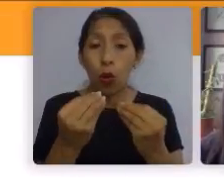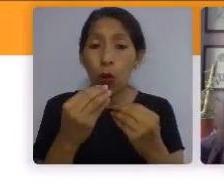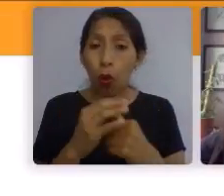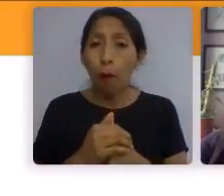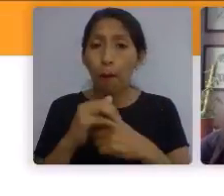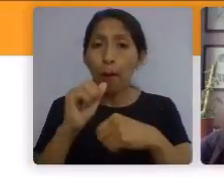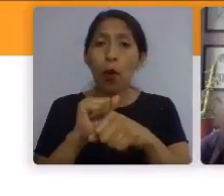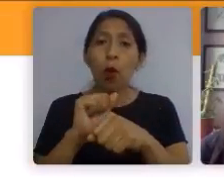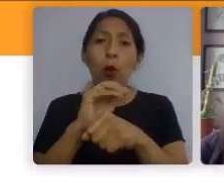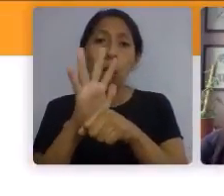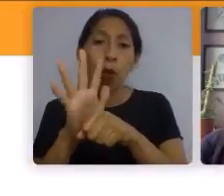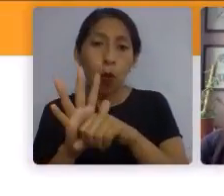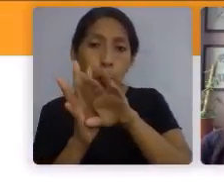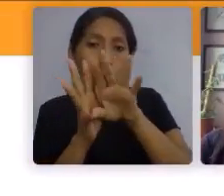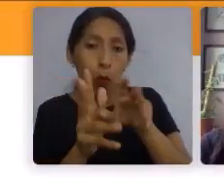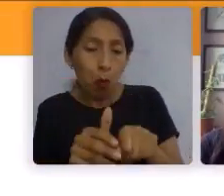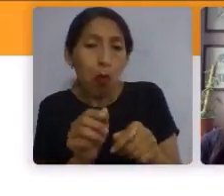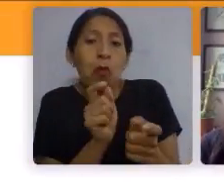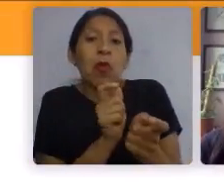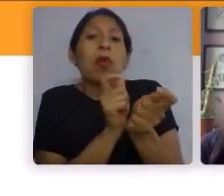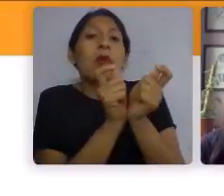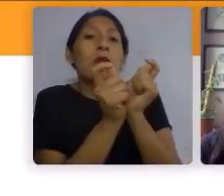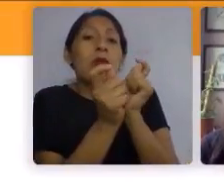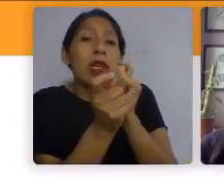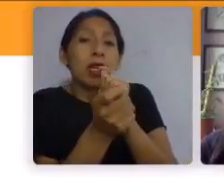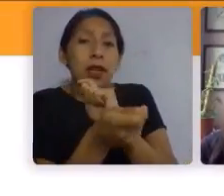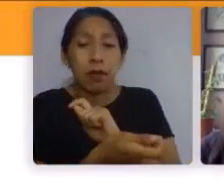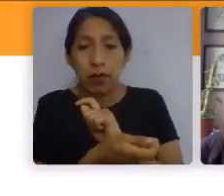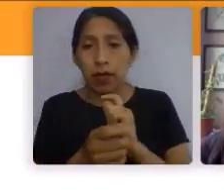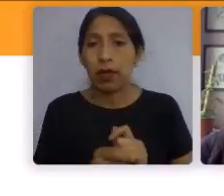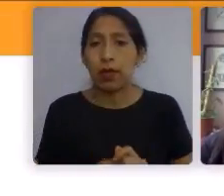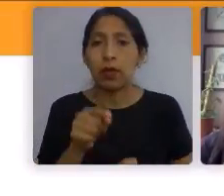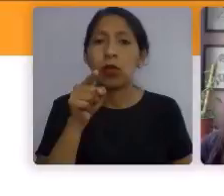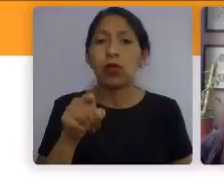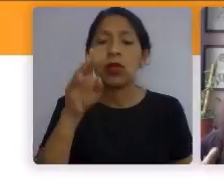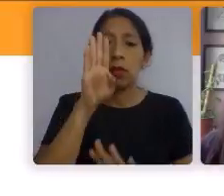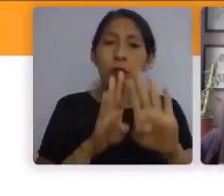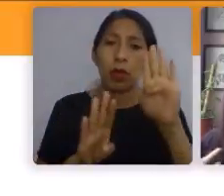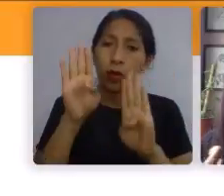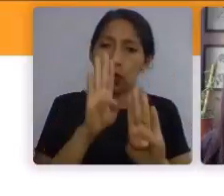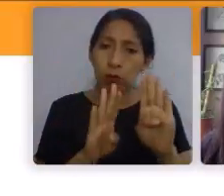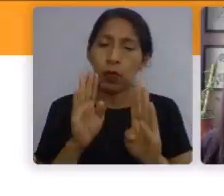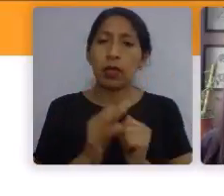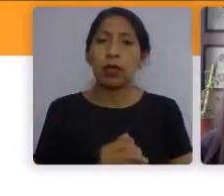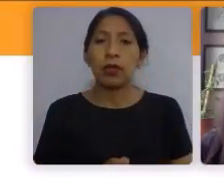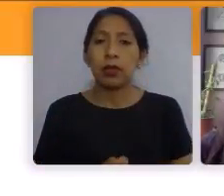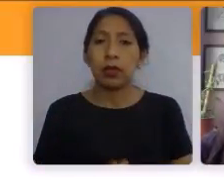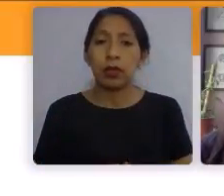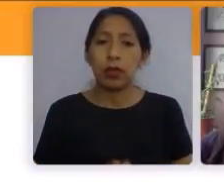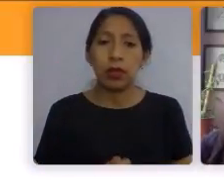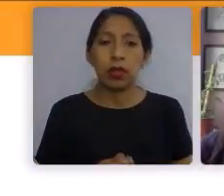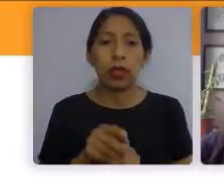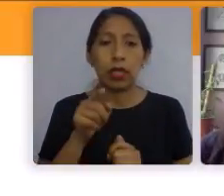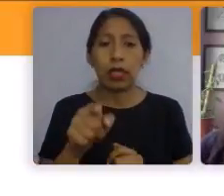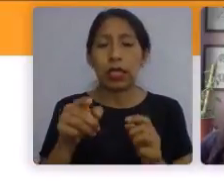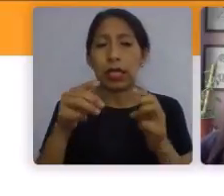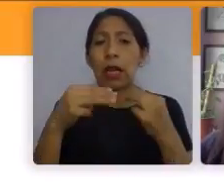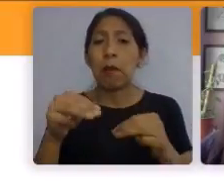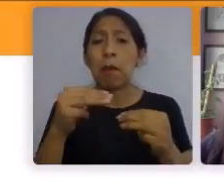ir evolucionando en este mercado. Y justamente es una preocupación que se tiene bastante en el mercado